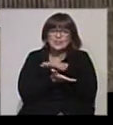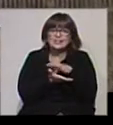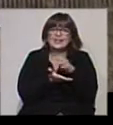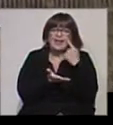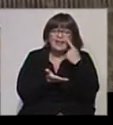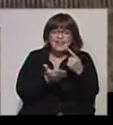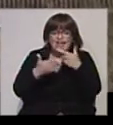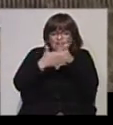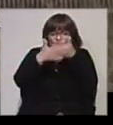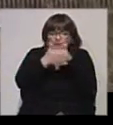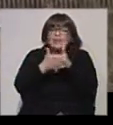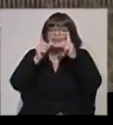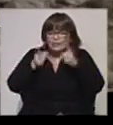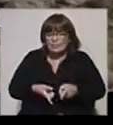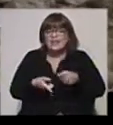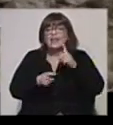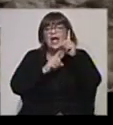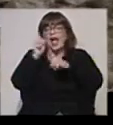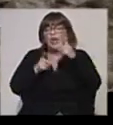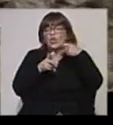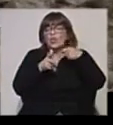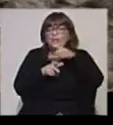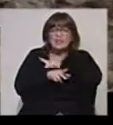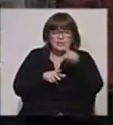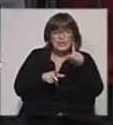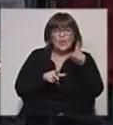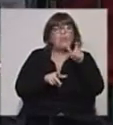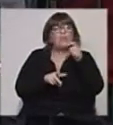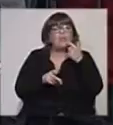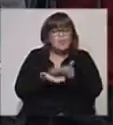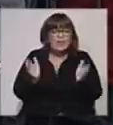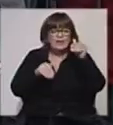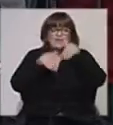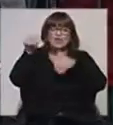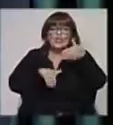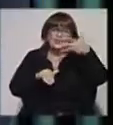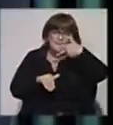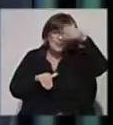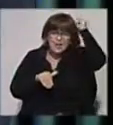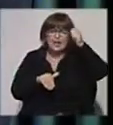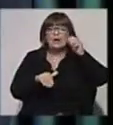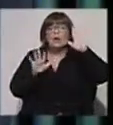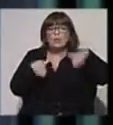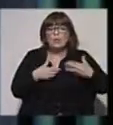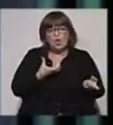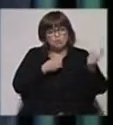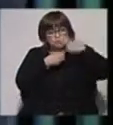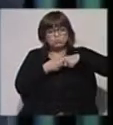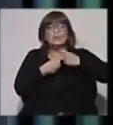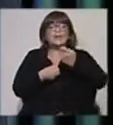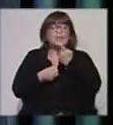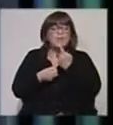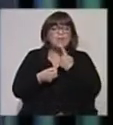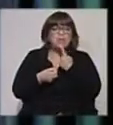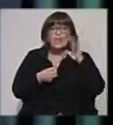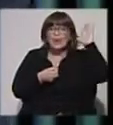la frontera. También hay una parte que no entró en el documental, pero que eran votantes de Trump, republicanos, que estaban que vivían, tenían la